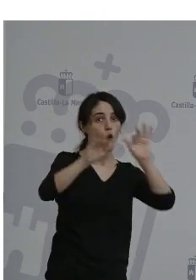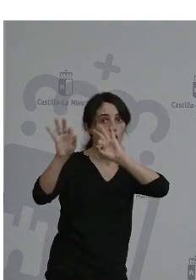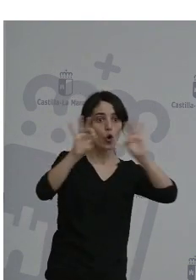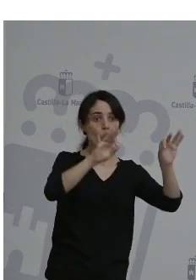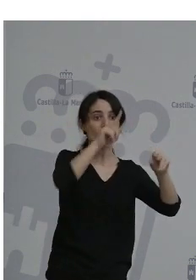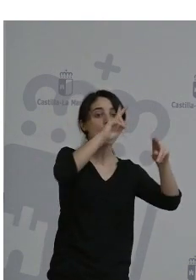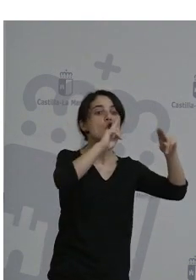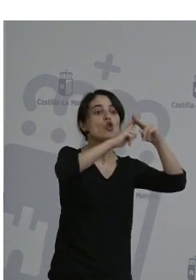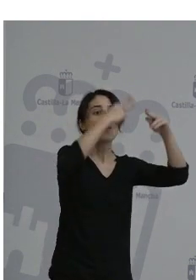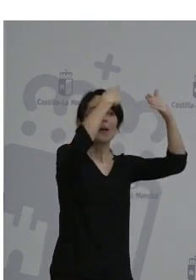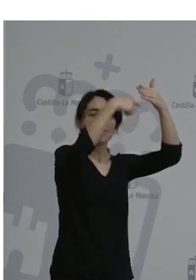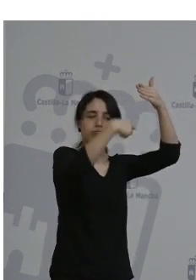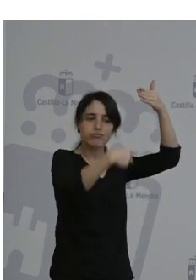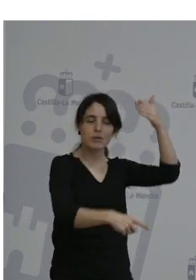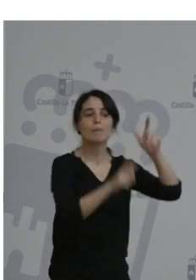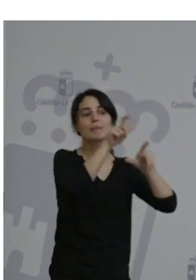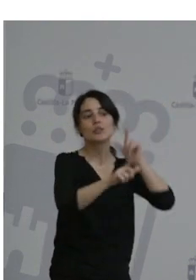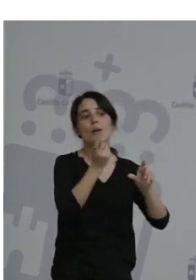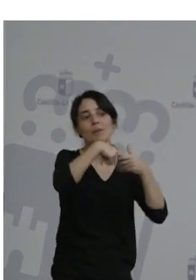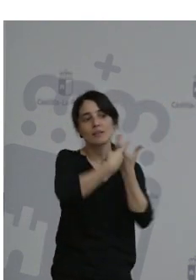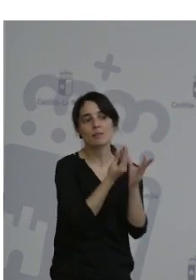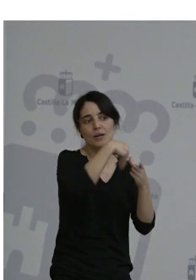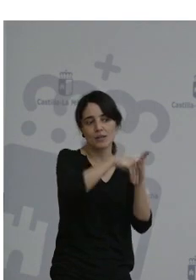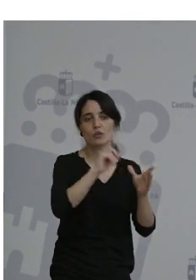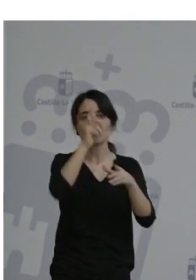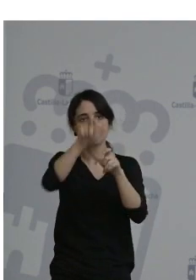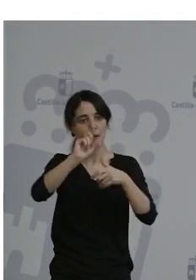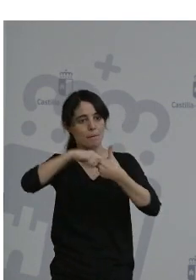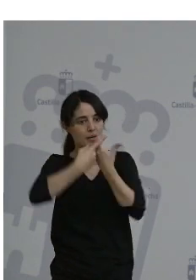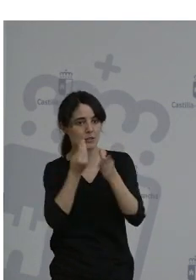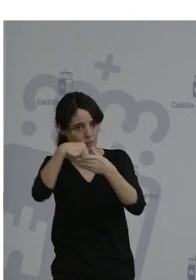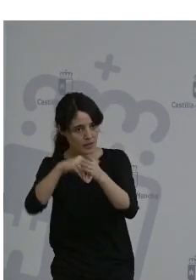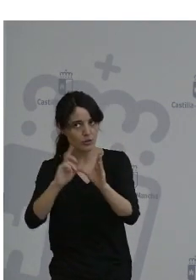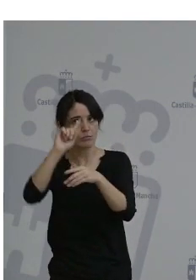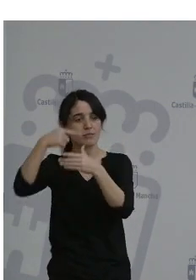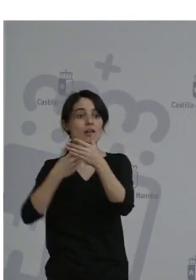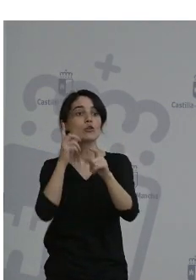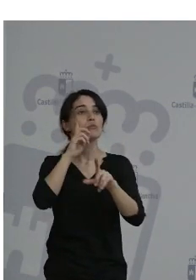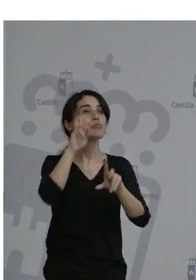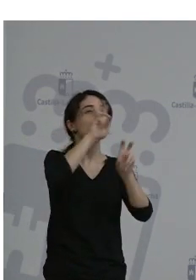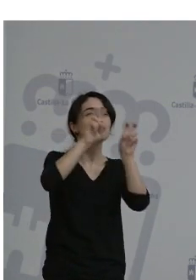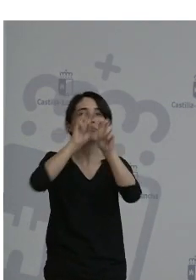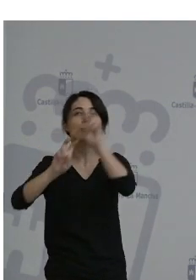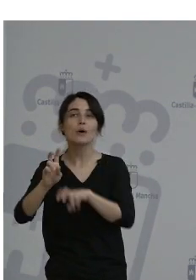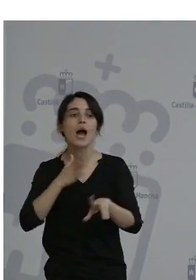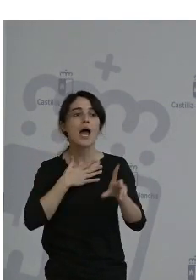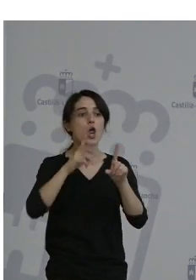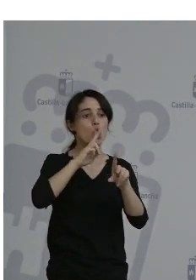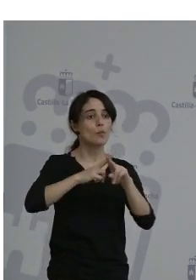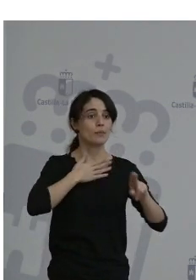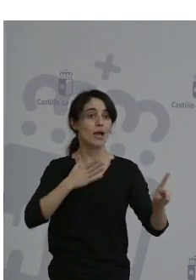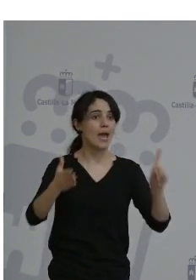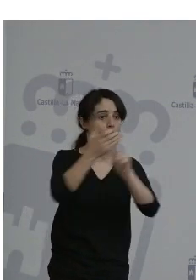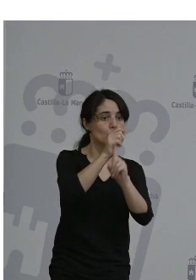los nombres de todos los asistentes, o sea que os buscáis y ahí en donde esté vuestro nombre, pues ahí os metéis. En la sala